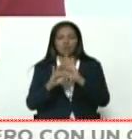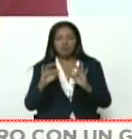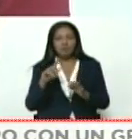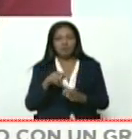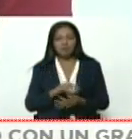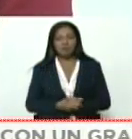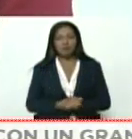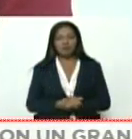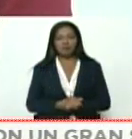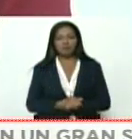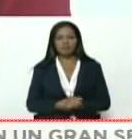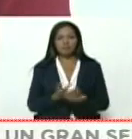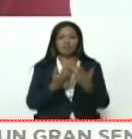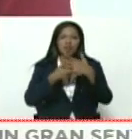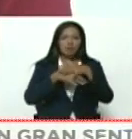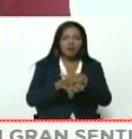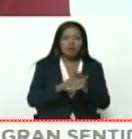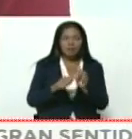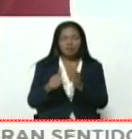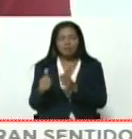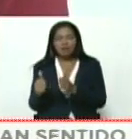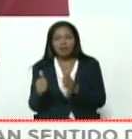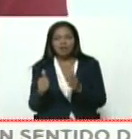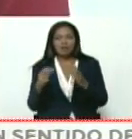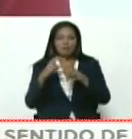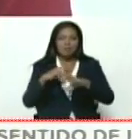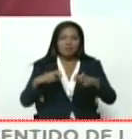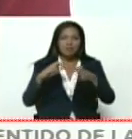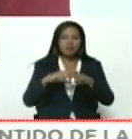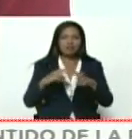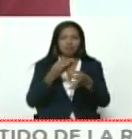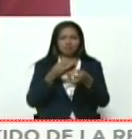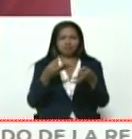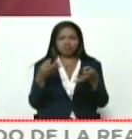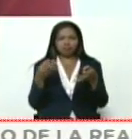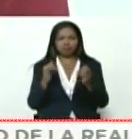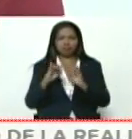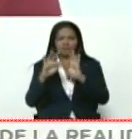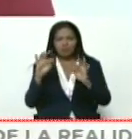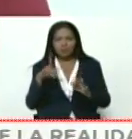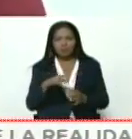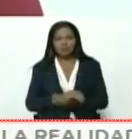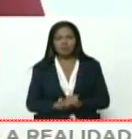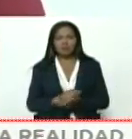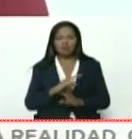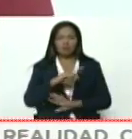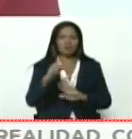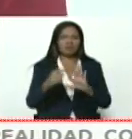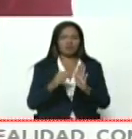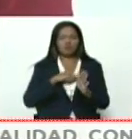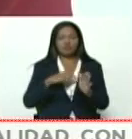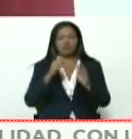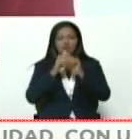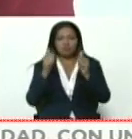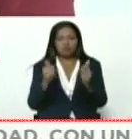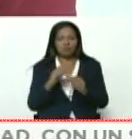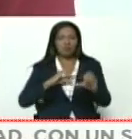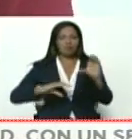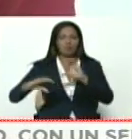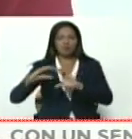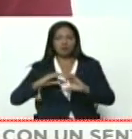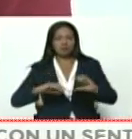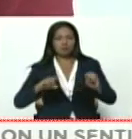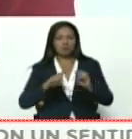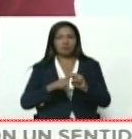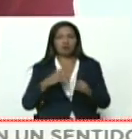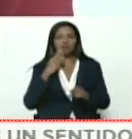través de todos esos mecanismos de investigación, perfeccionar o completar nuestro sistema de comunicación